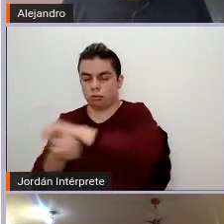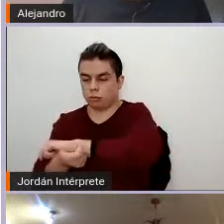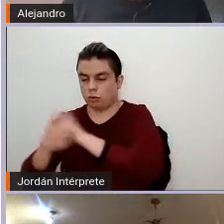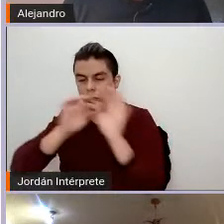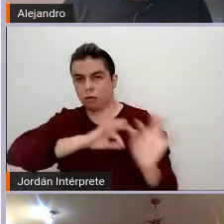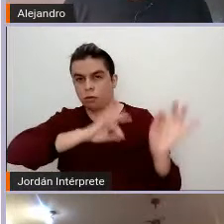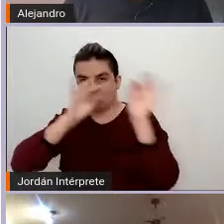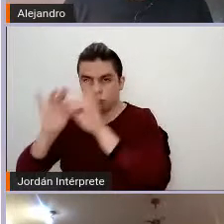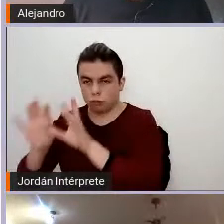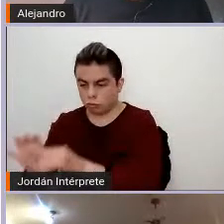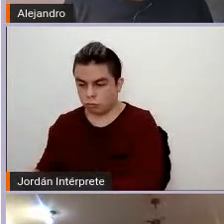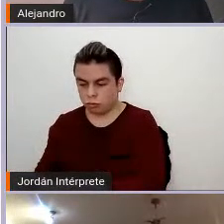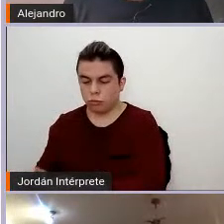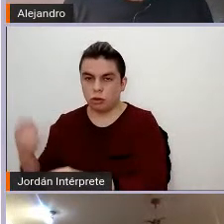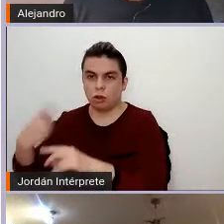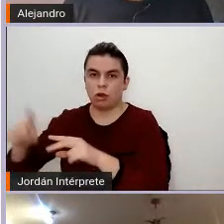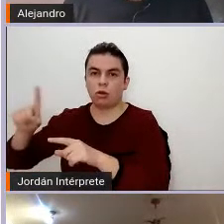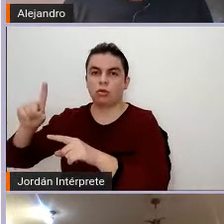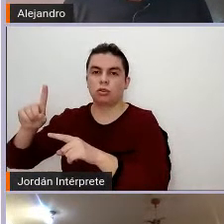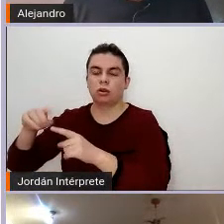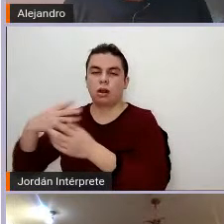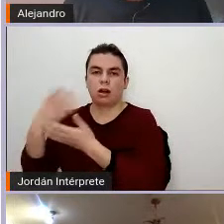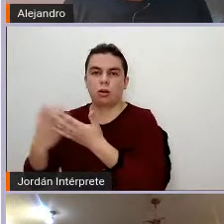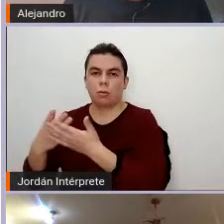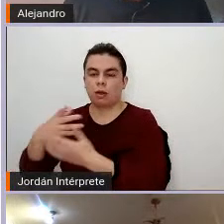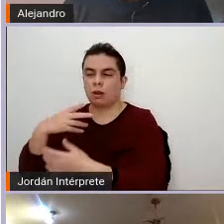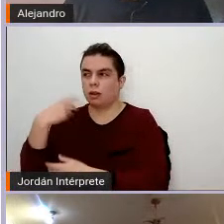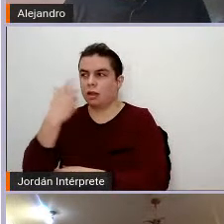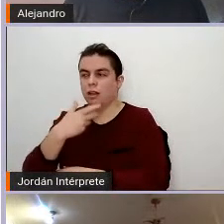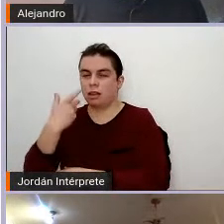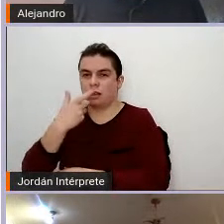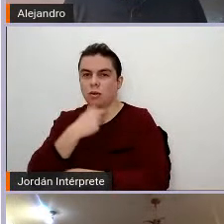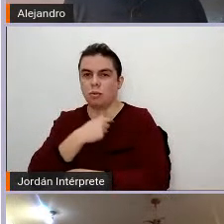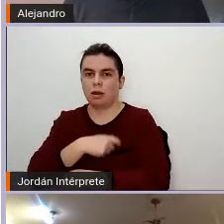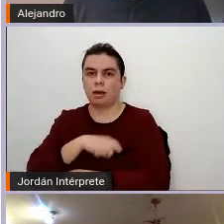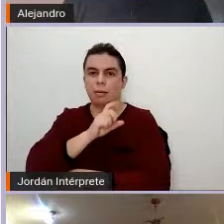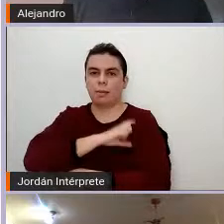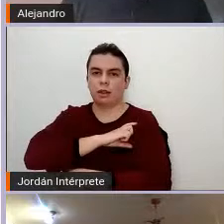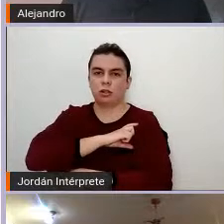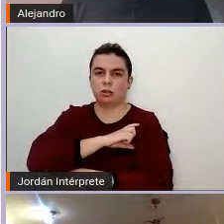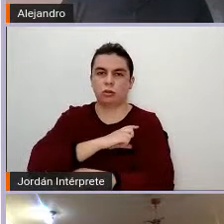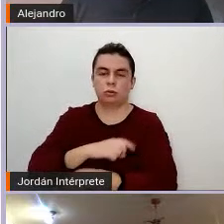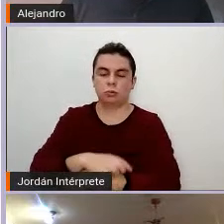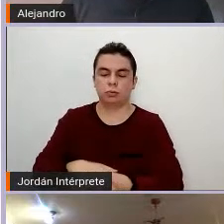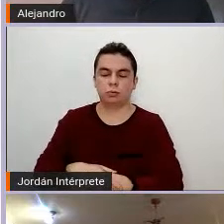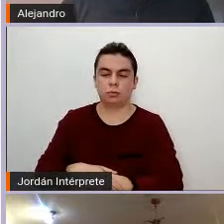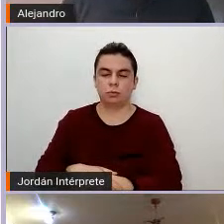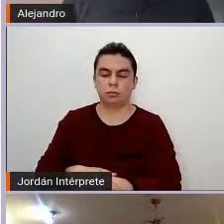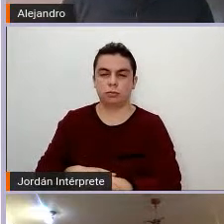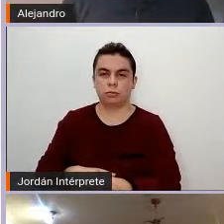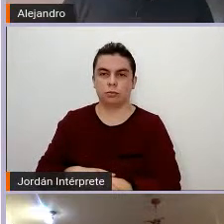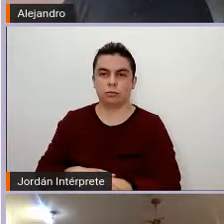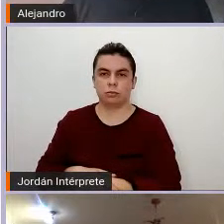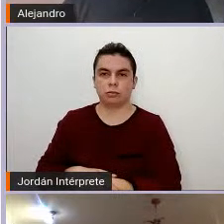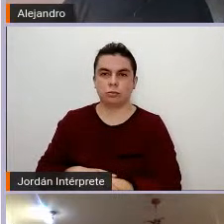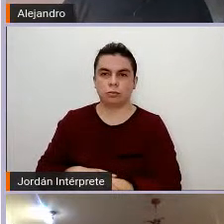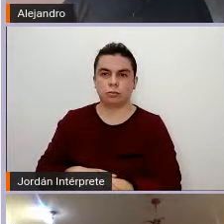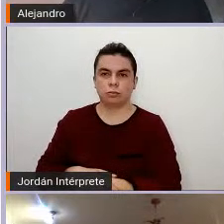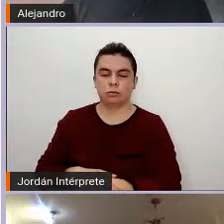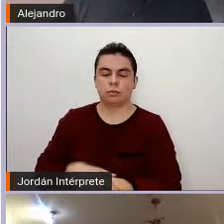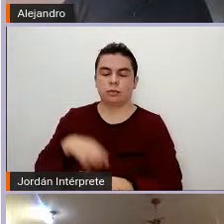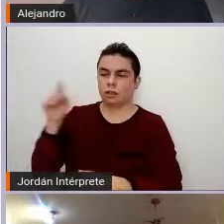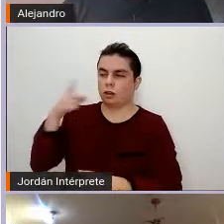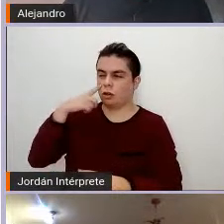esta composición a otro instrumento que es el idioma español, cierro comillas. Como decía, esta gran influencia